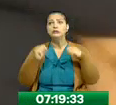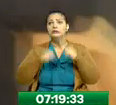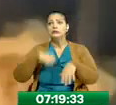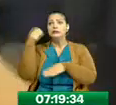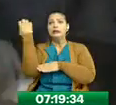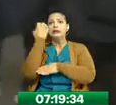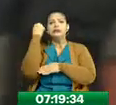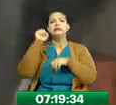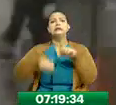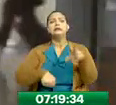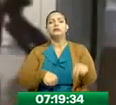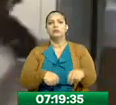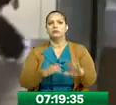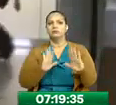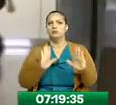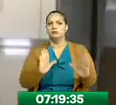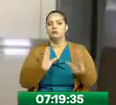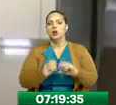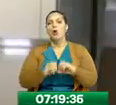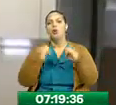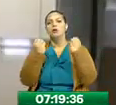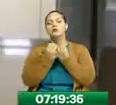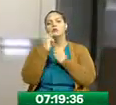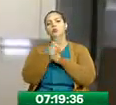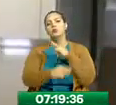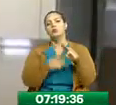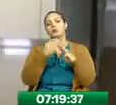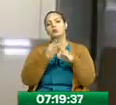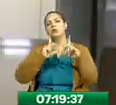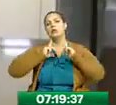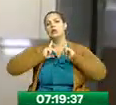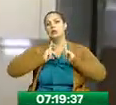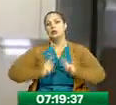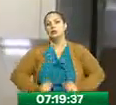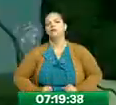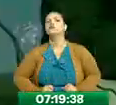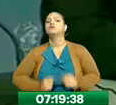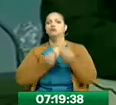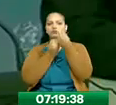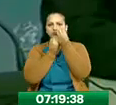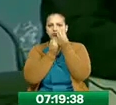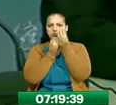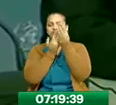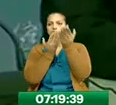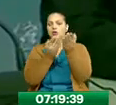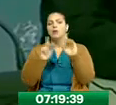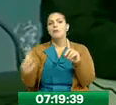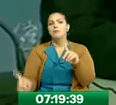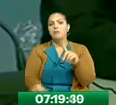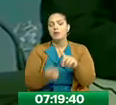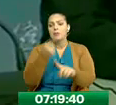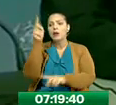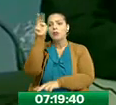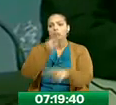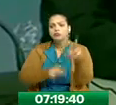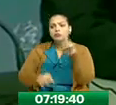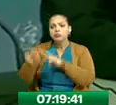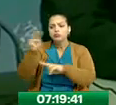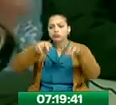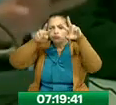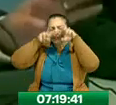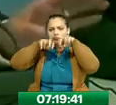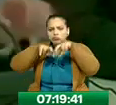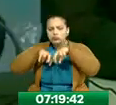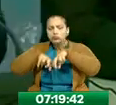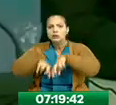global, funcionarios de la Organización Mundial de la Salud dijeron que necesitan más información y se volverán